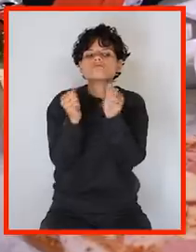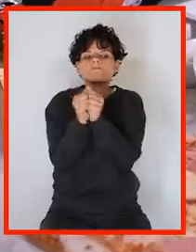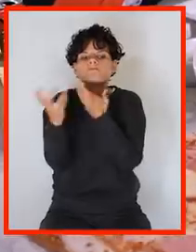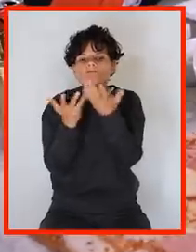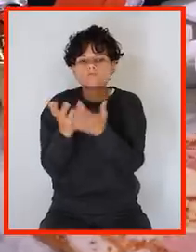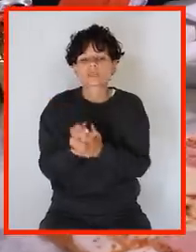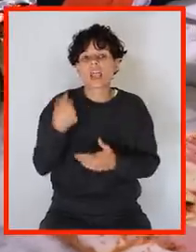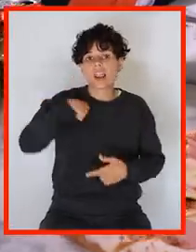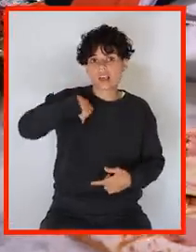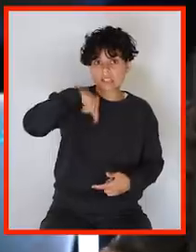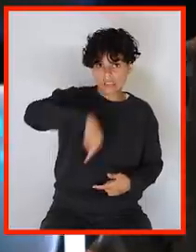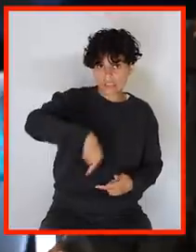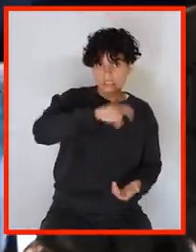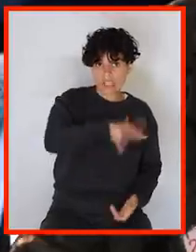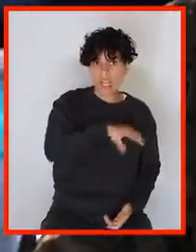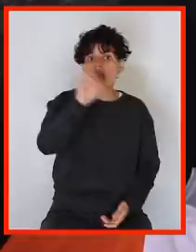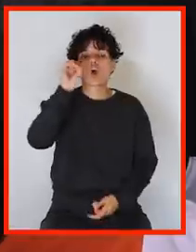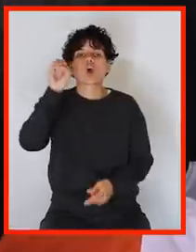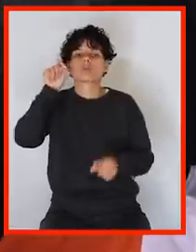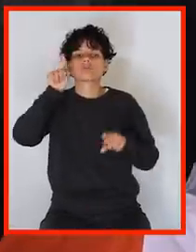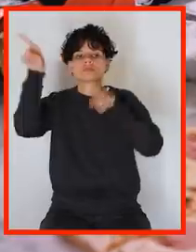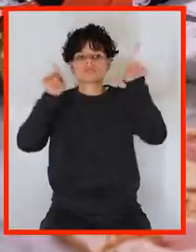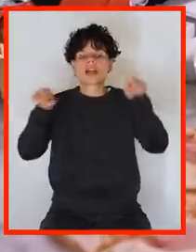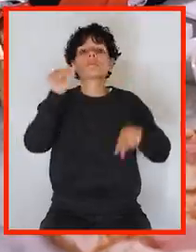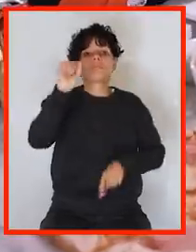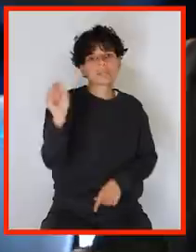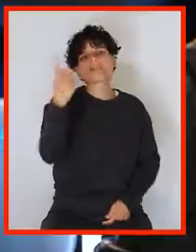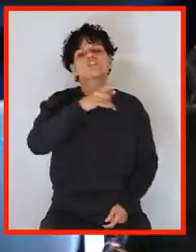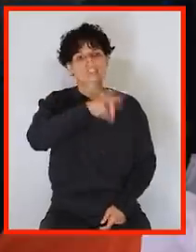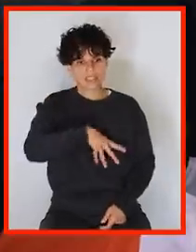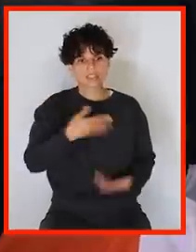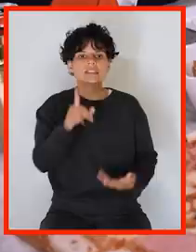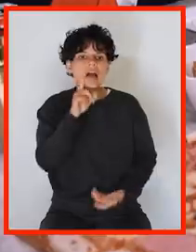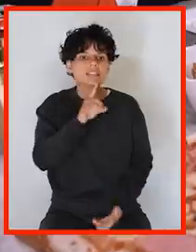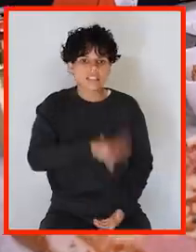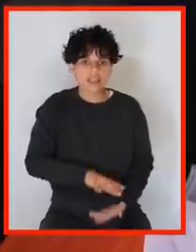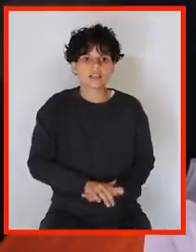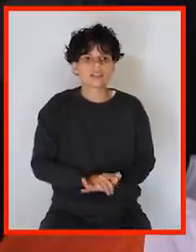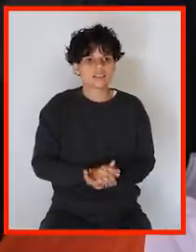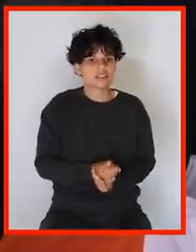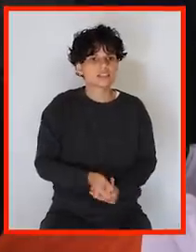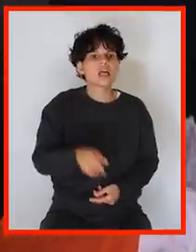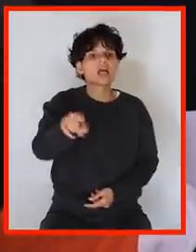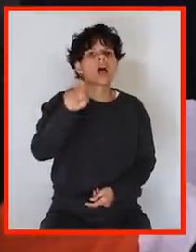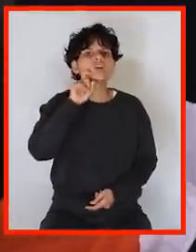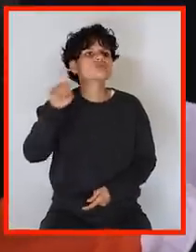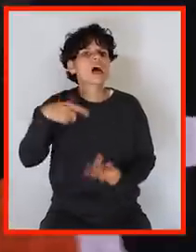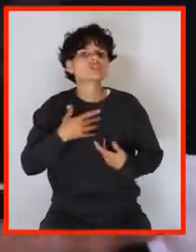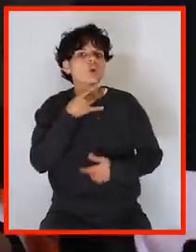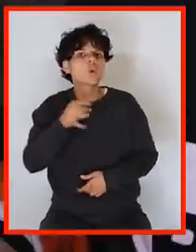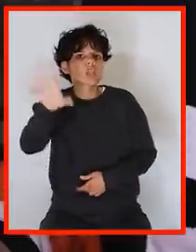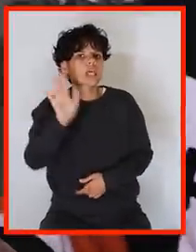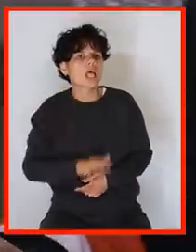internacional? Nacional e internacional. ¿Internacional? Nacional. ¿Nacional primero? Nacional. Primero nacional. Oye, es que el weón lleva